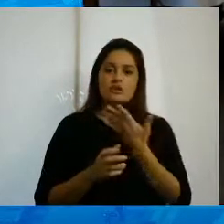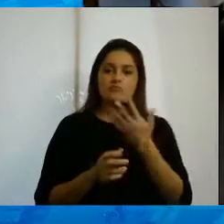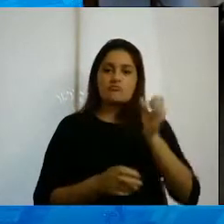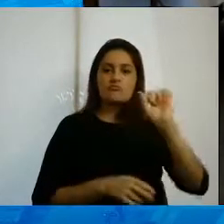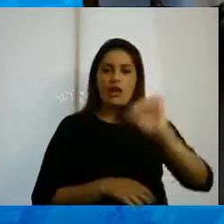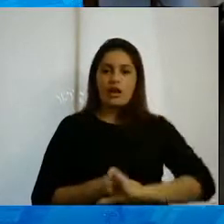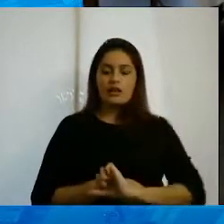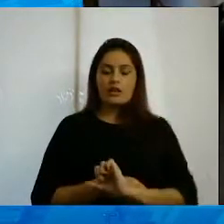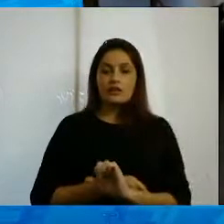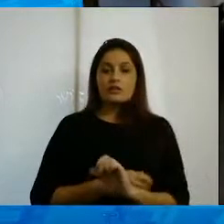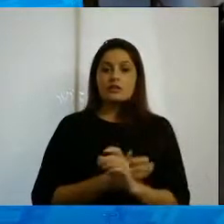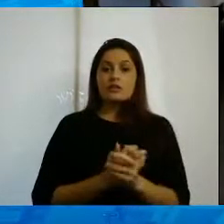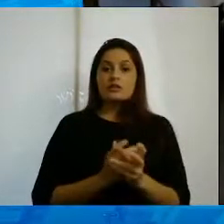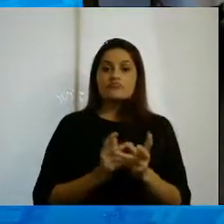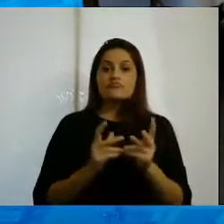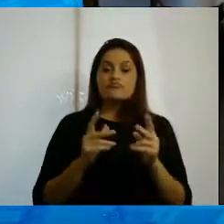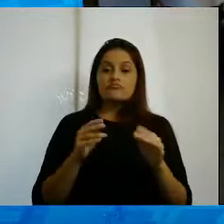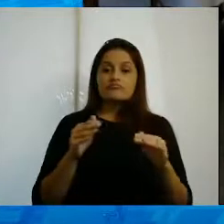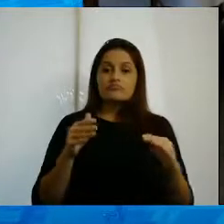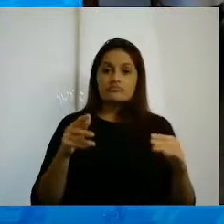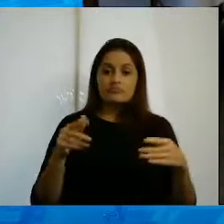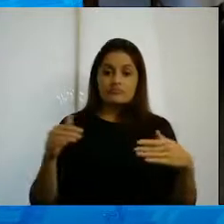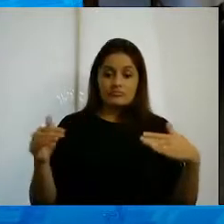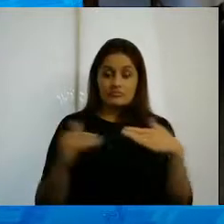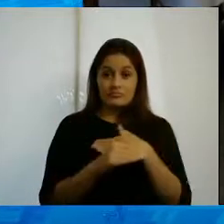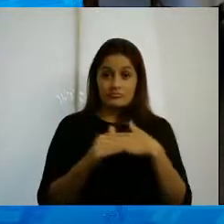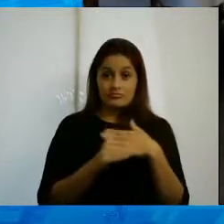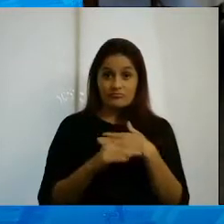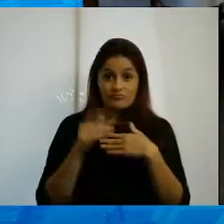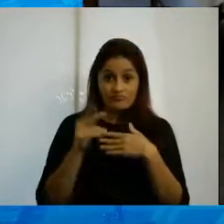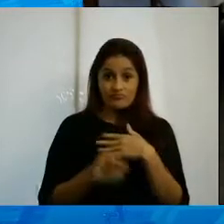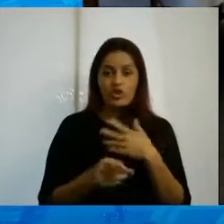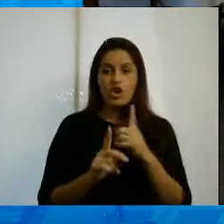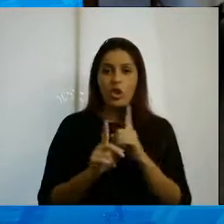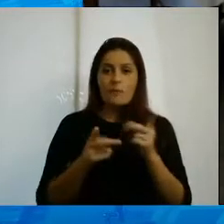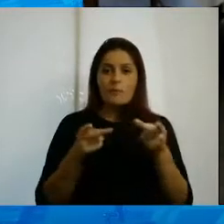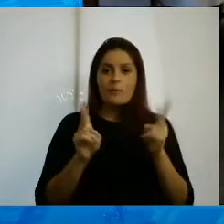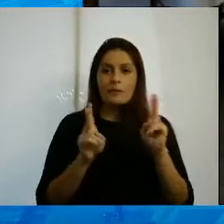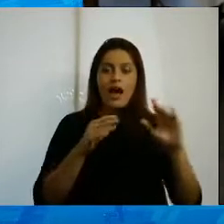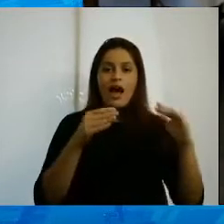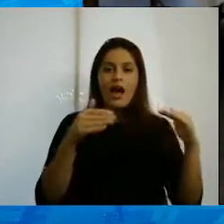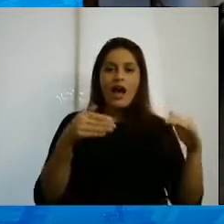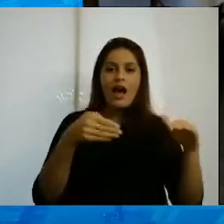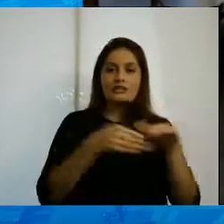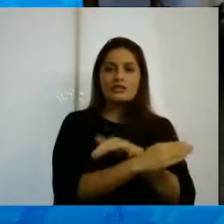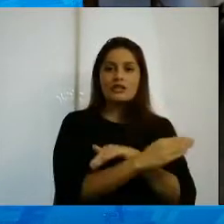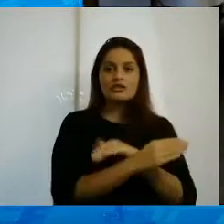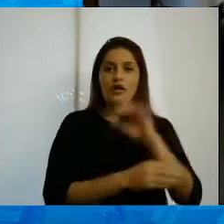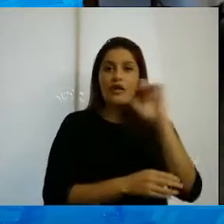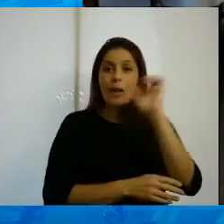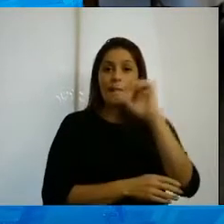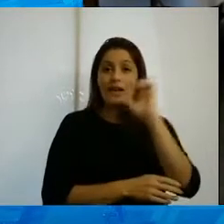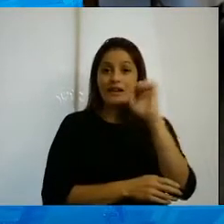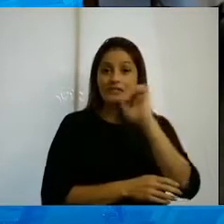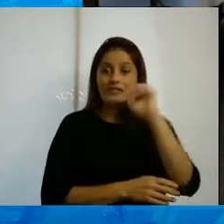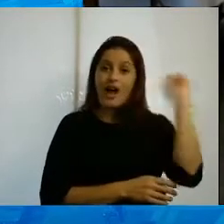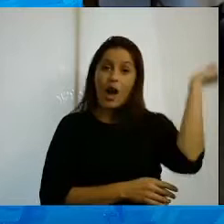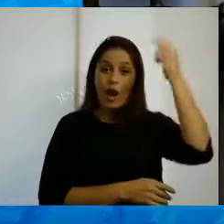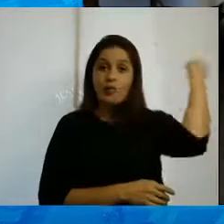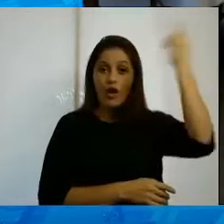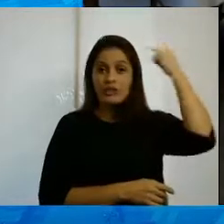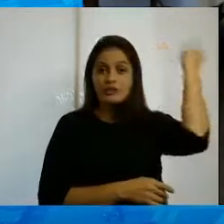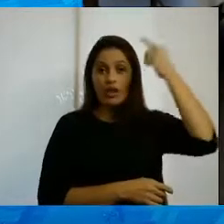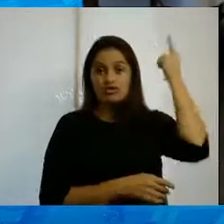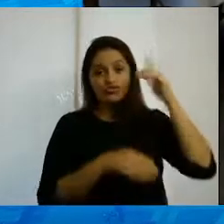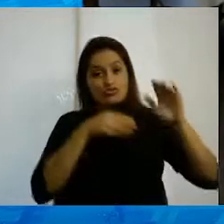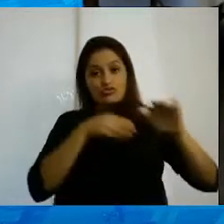El hecho de que se intervenga el tránsito y que no permita el acceso de vehículos de emergencia ante alguna